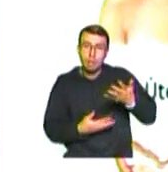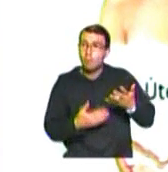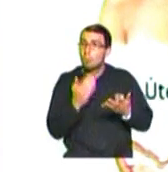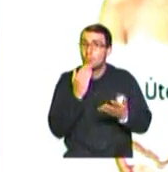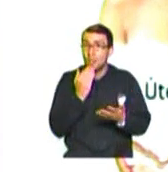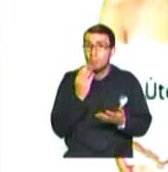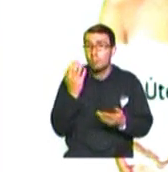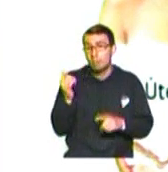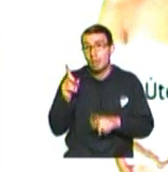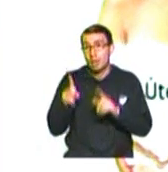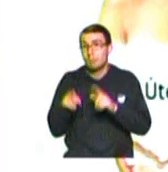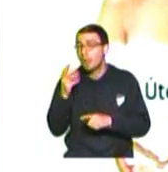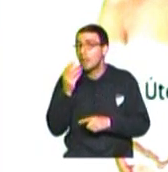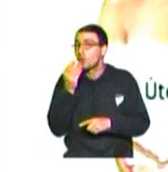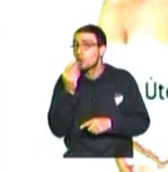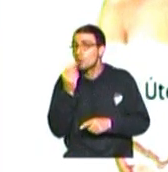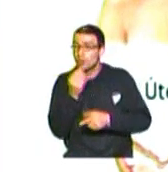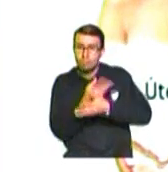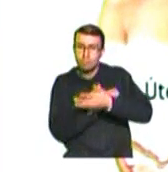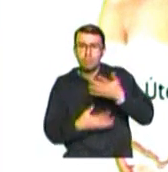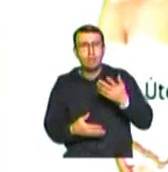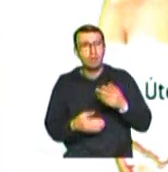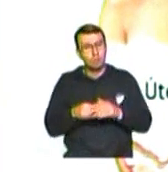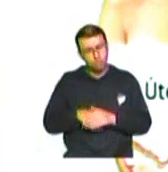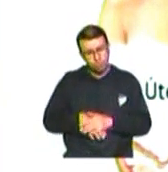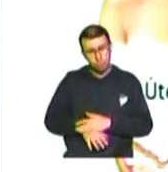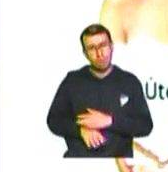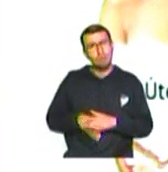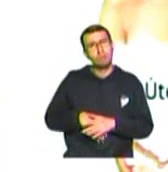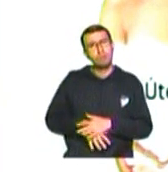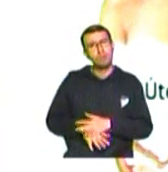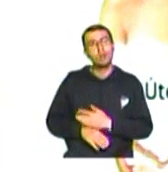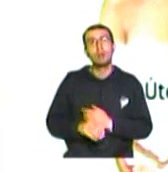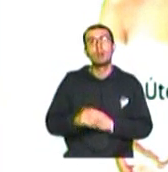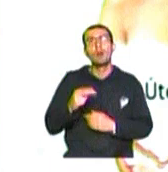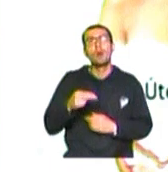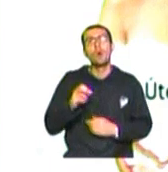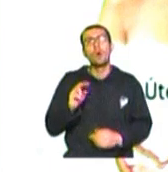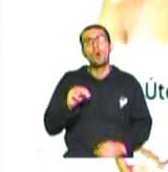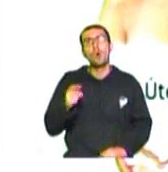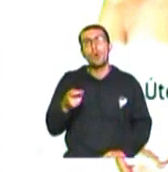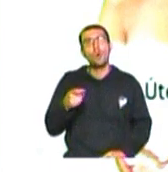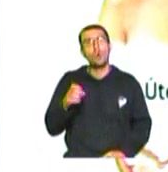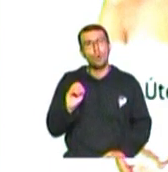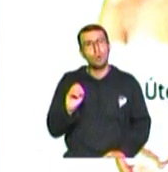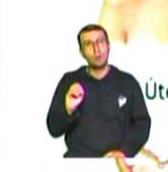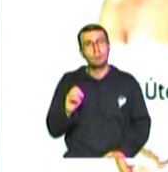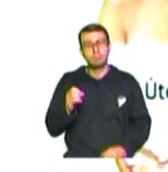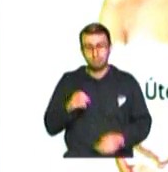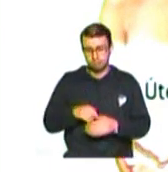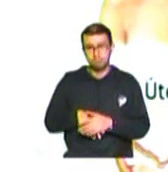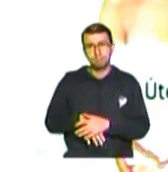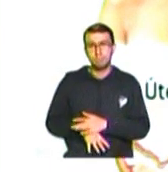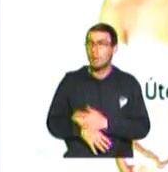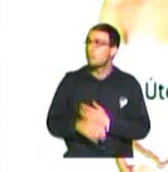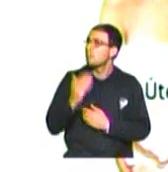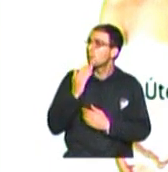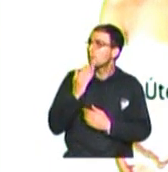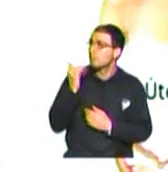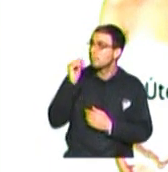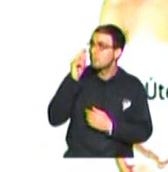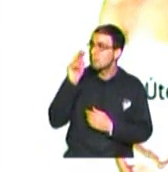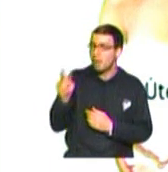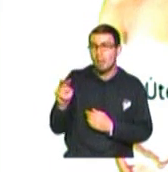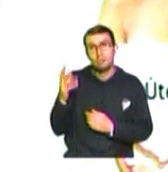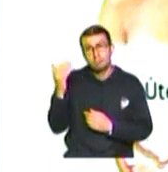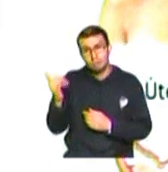flujos asociados a las monilias, a los hongos, a los hongos vaginales. Ahí vemos, ahí en el tubo vaginal, en el canal